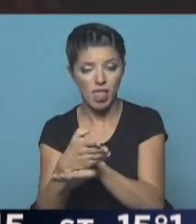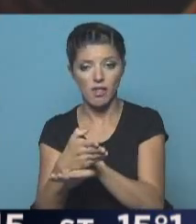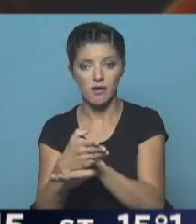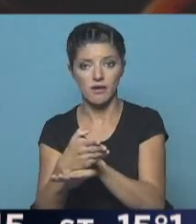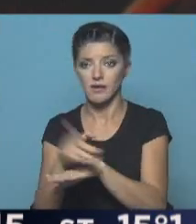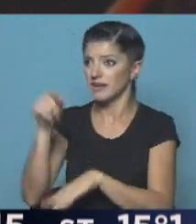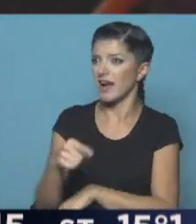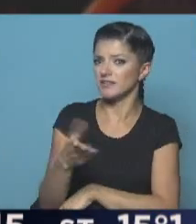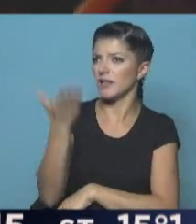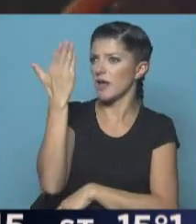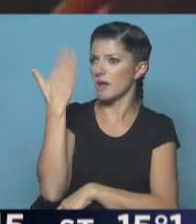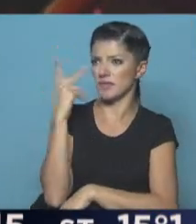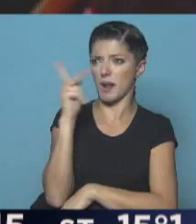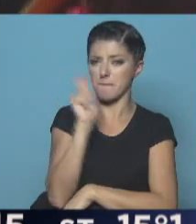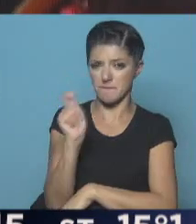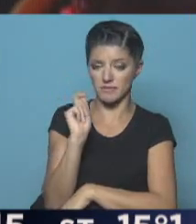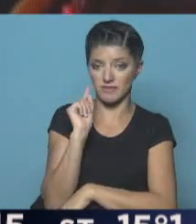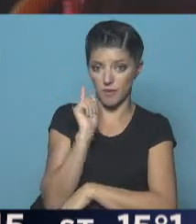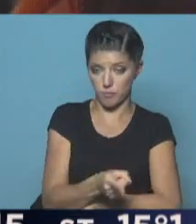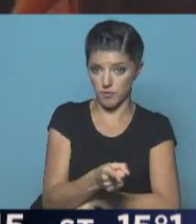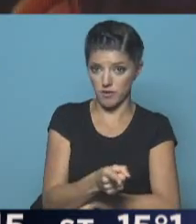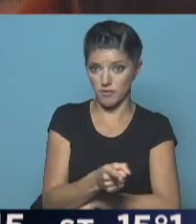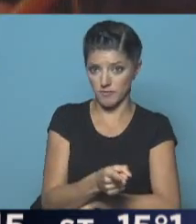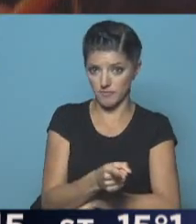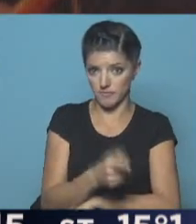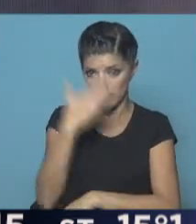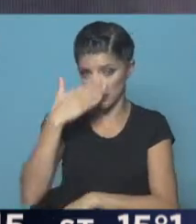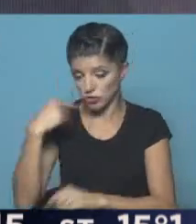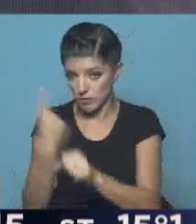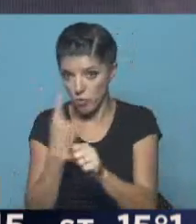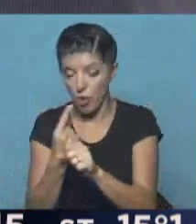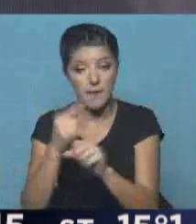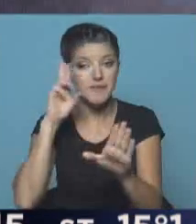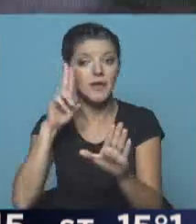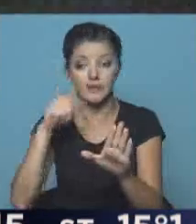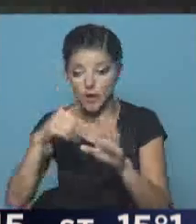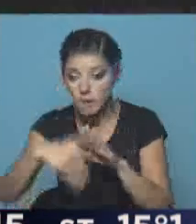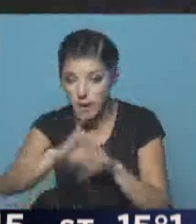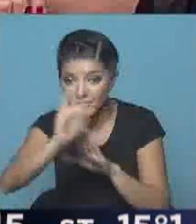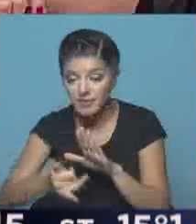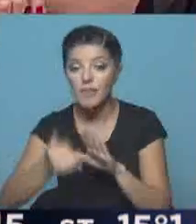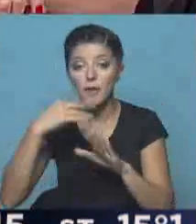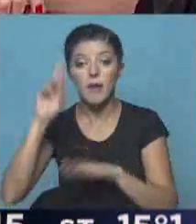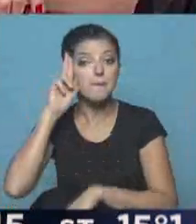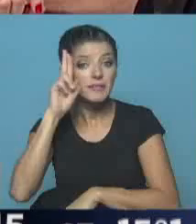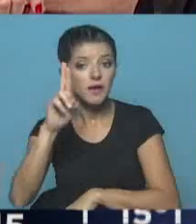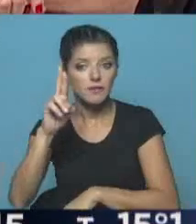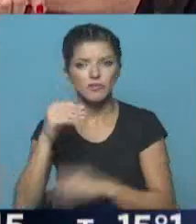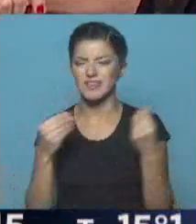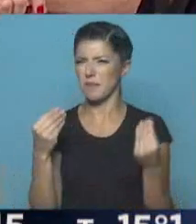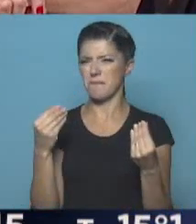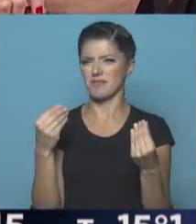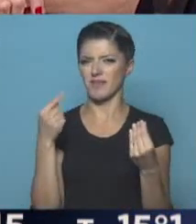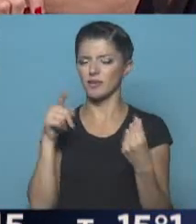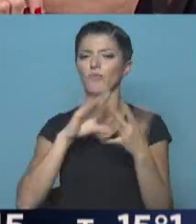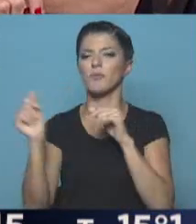decreto se anunció hace 3 meses y estuvo caído, digamos, no estuvo vigente y ahora entra en vigencia, ¿quién puede pensar seriamente que esto sirve para